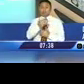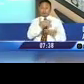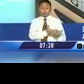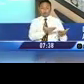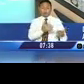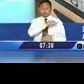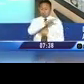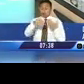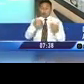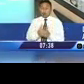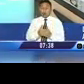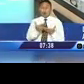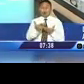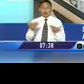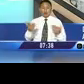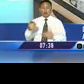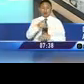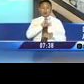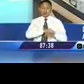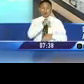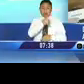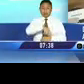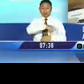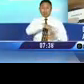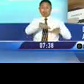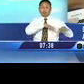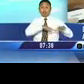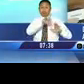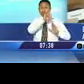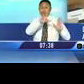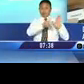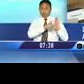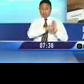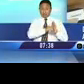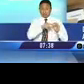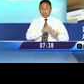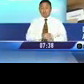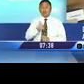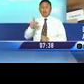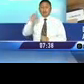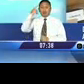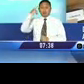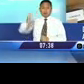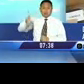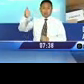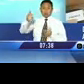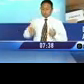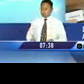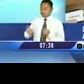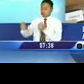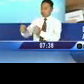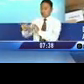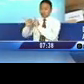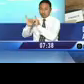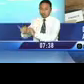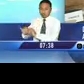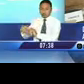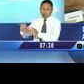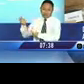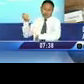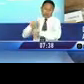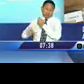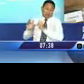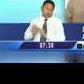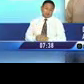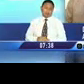fondos, activos y productos que proceden de estos, que han sido incautados, serán transferidos directamente a propiedad del Estado y podrán ser vendidos de